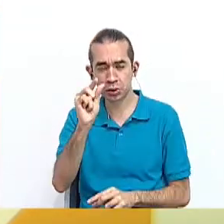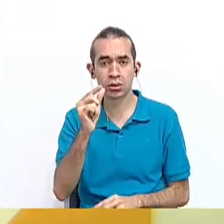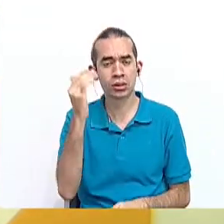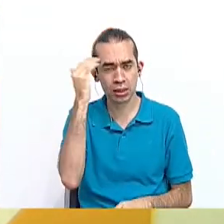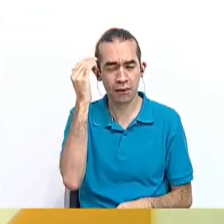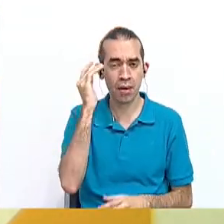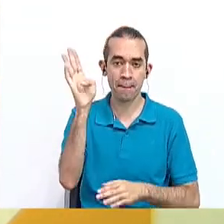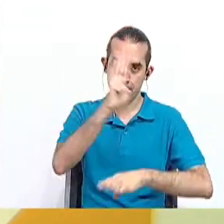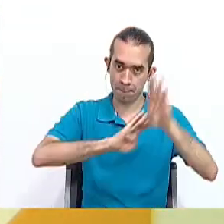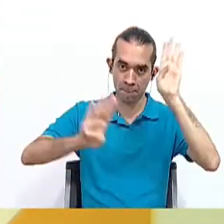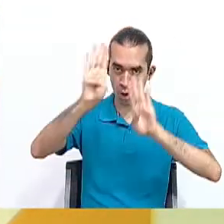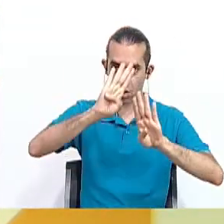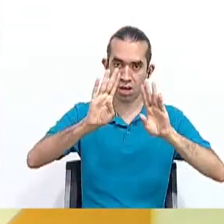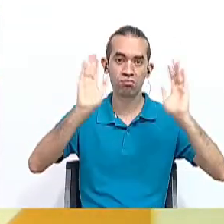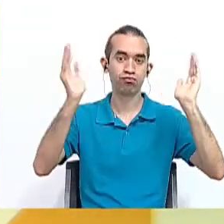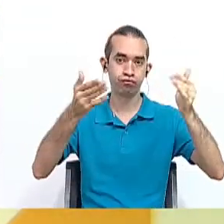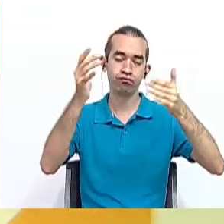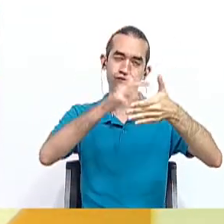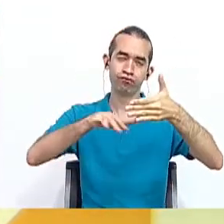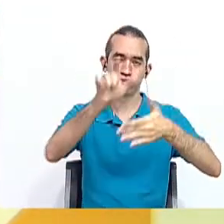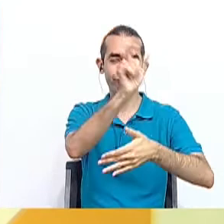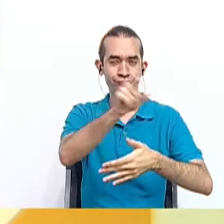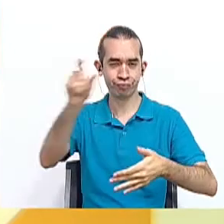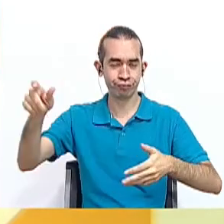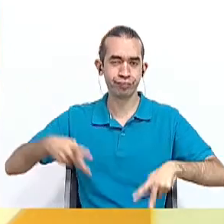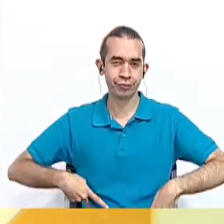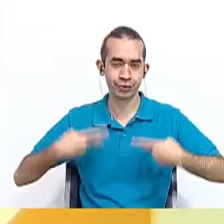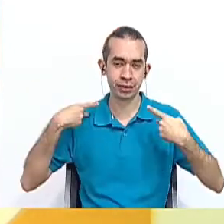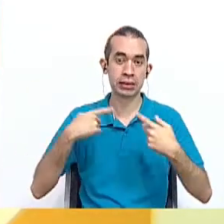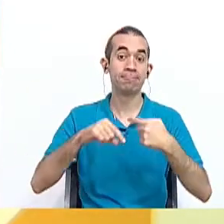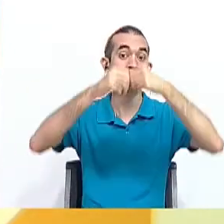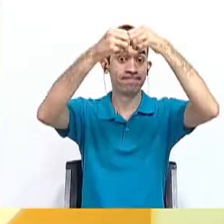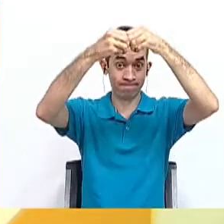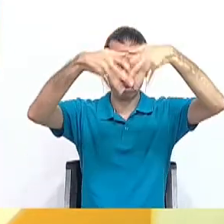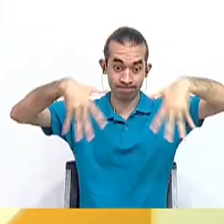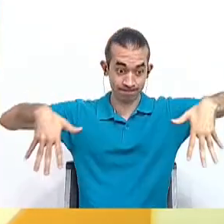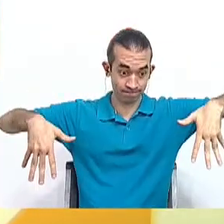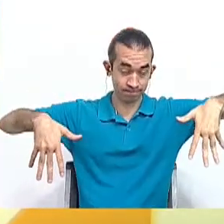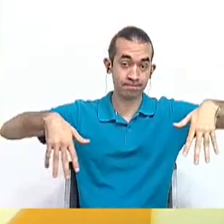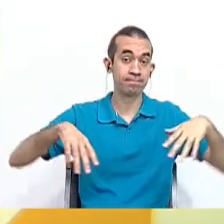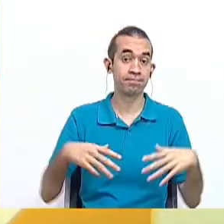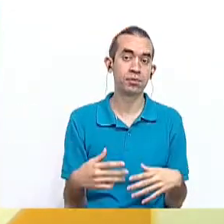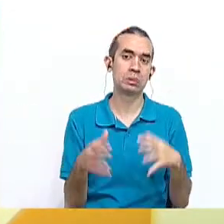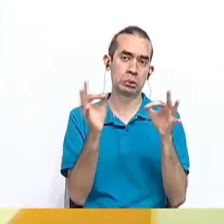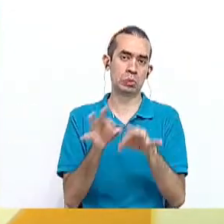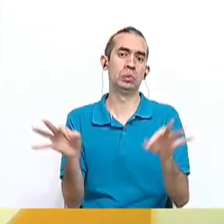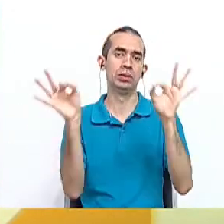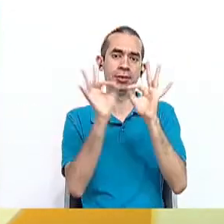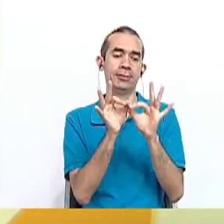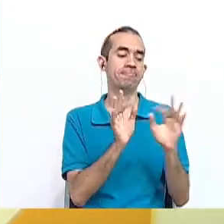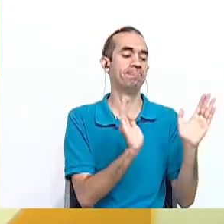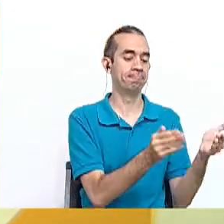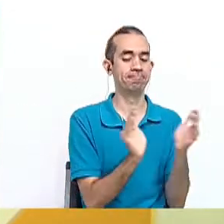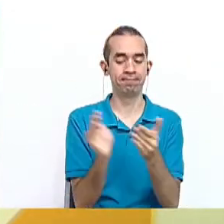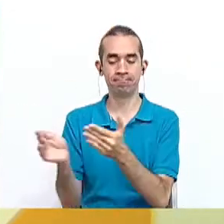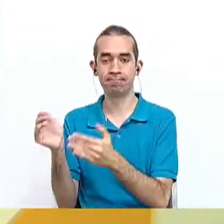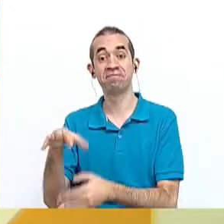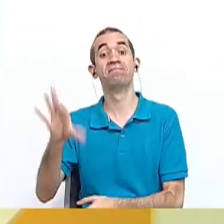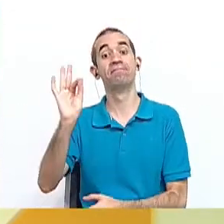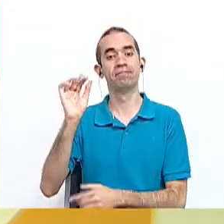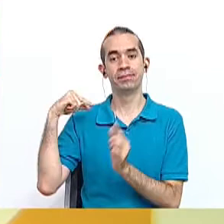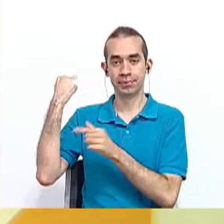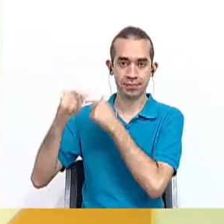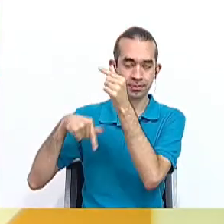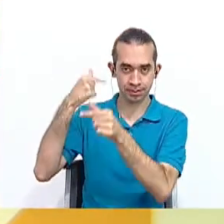que la biología es el estudio de todos los seres vivos, pero dentro de esta gran ciencia que es tan importante encontramos la